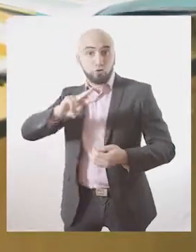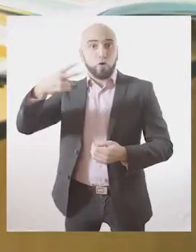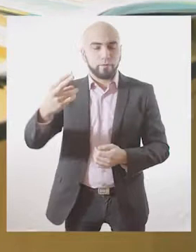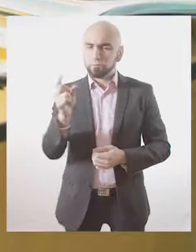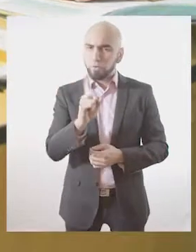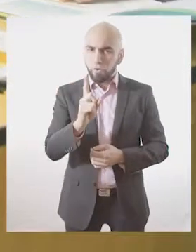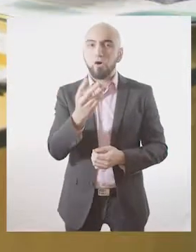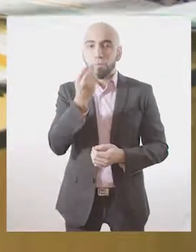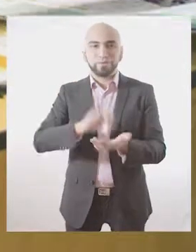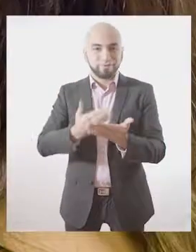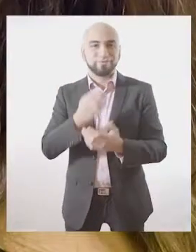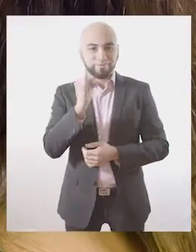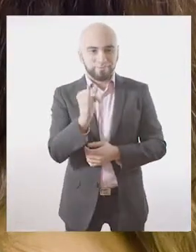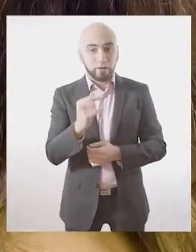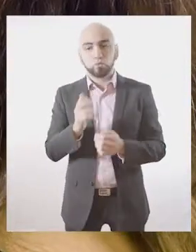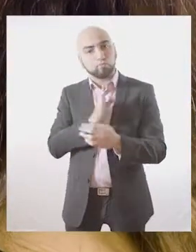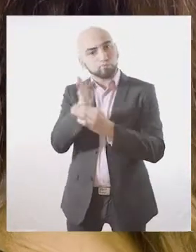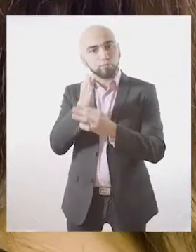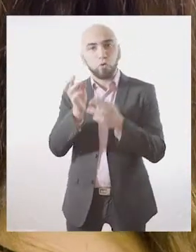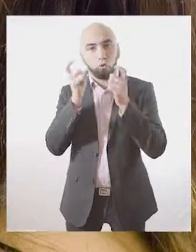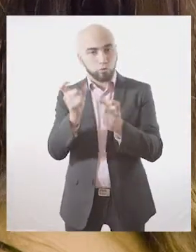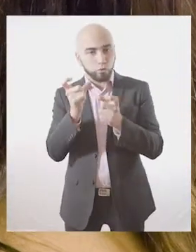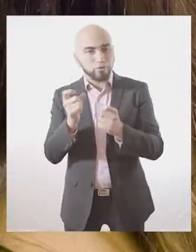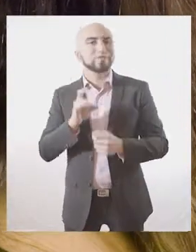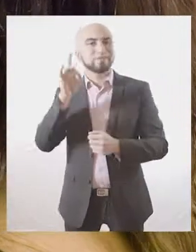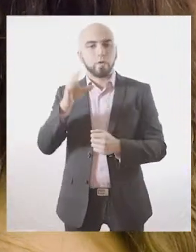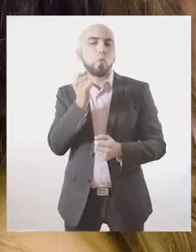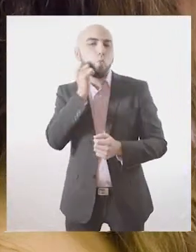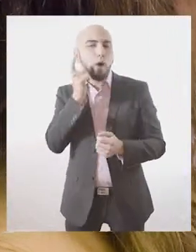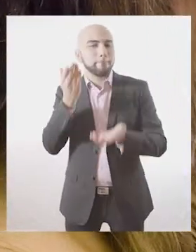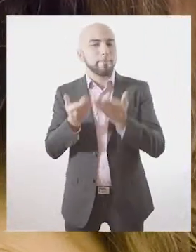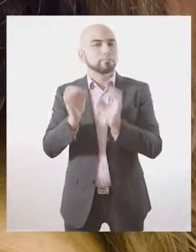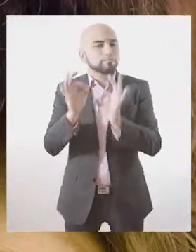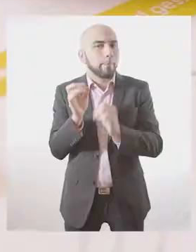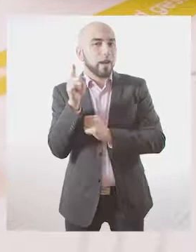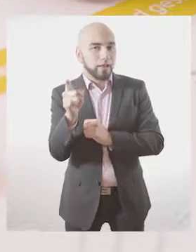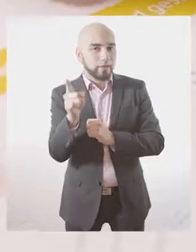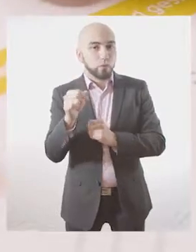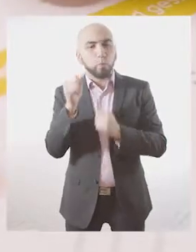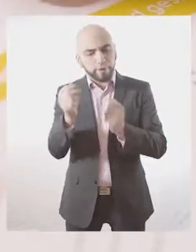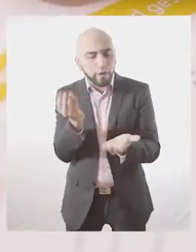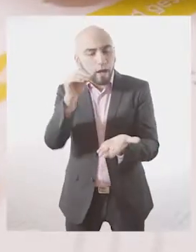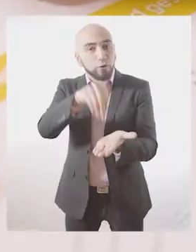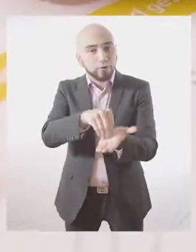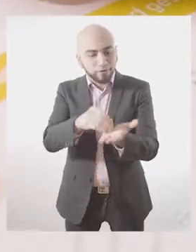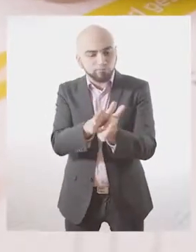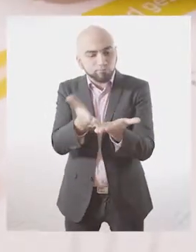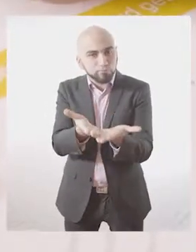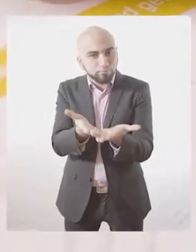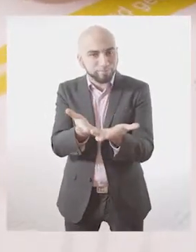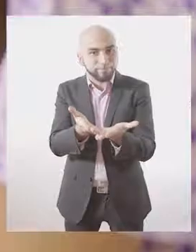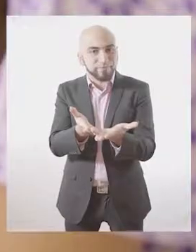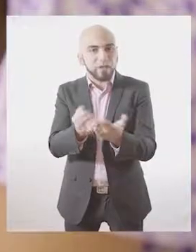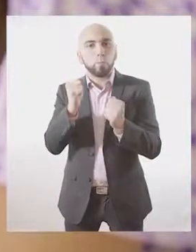sino comer sano. En cada control sabrás cuál es el aumento de peso recomendado para ti. Podrás anotarlo en las curvas de peso